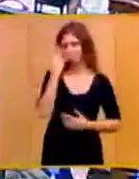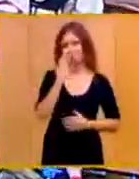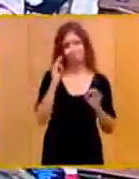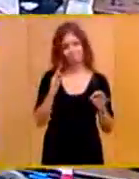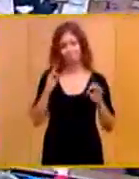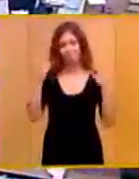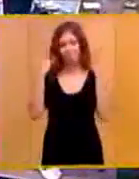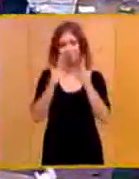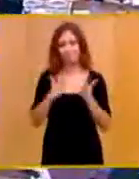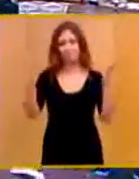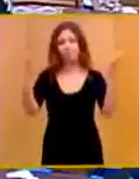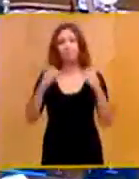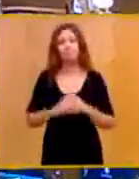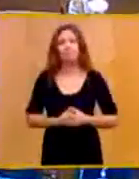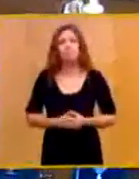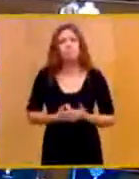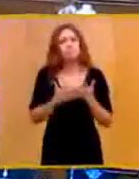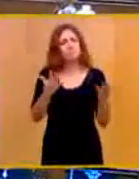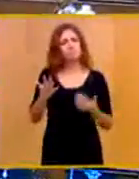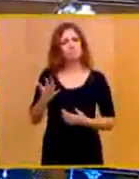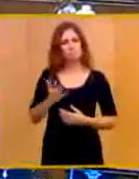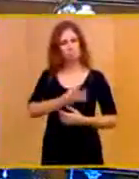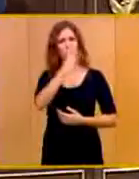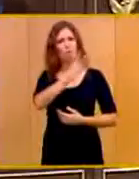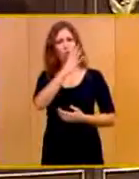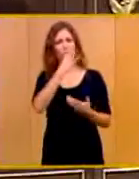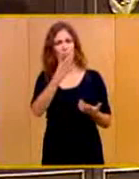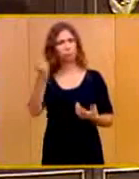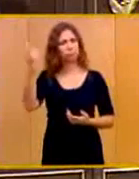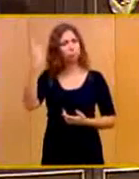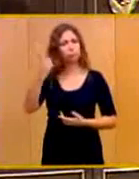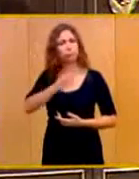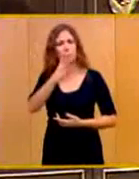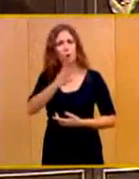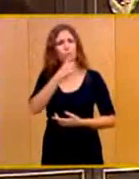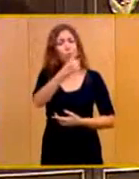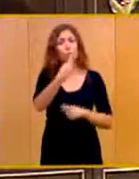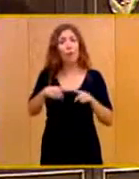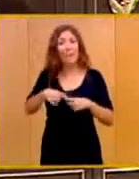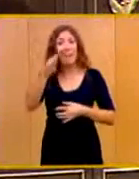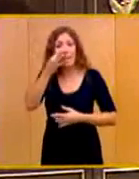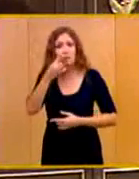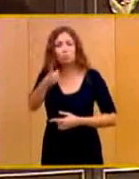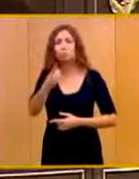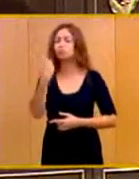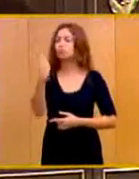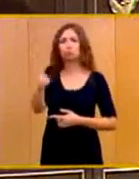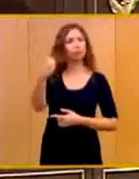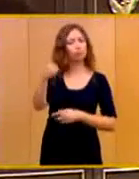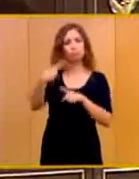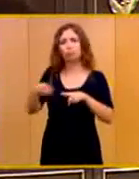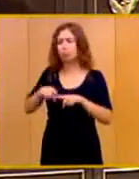¿Y por qué? ¿Por qué? Porque ha negado la realidad, porque ha rechazado durante años todas